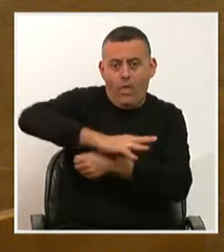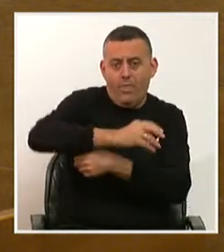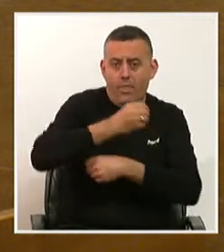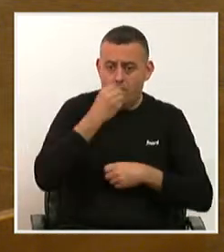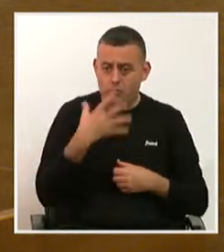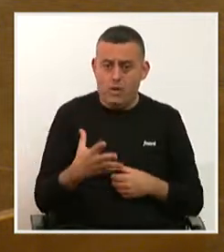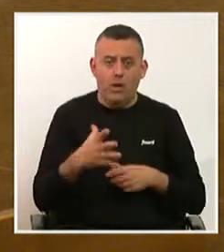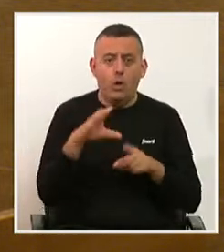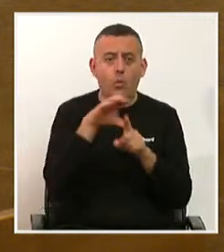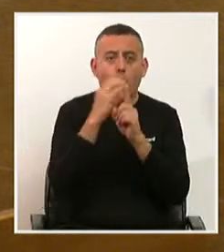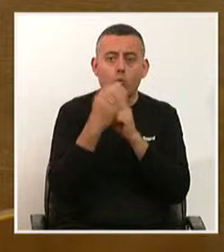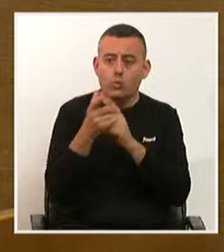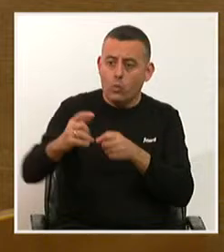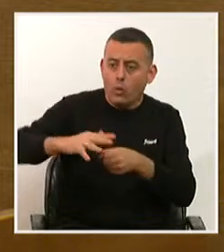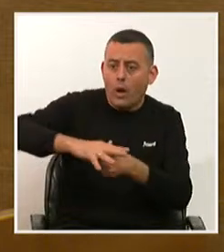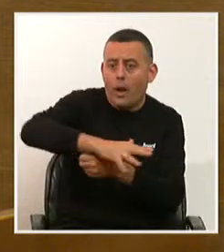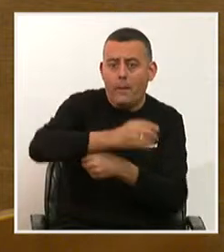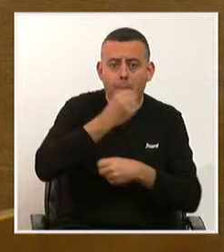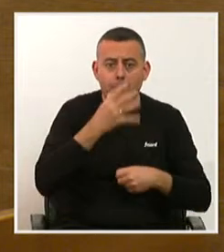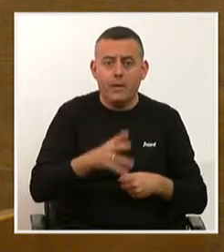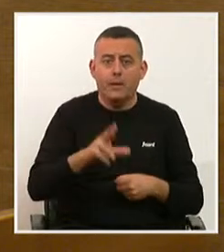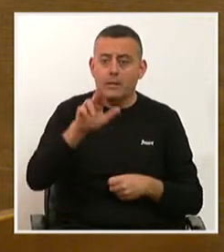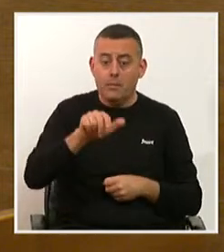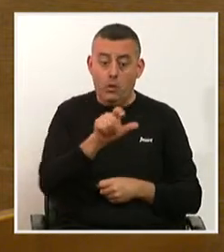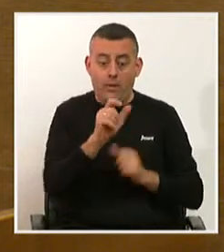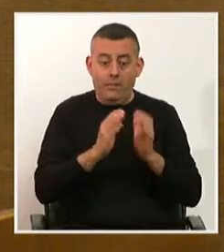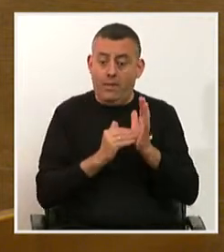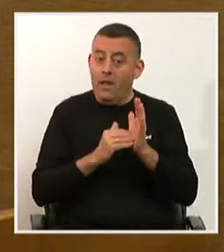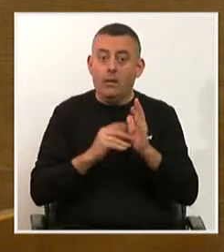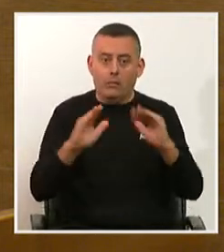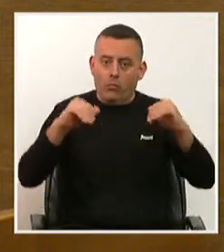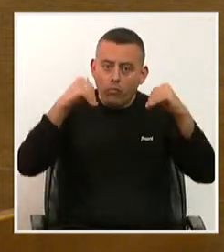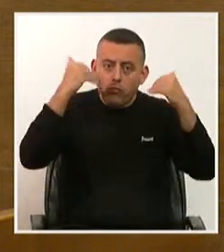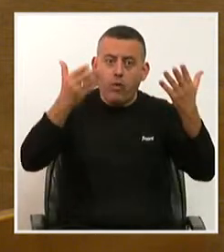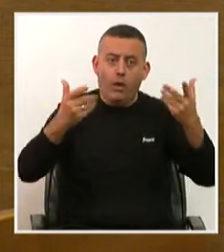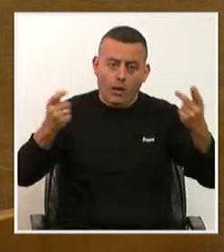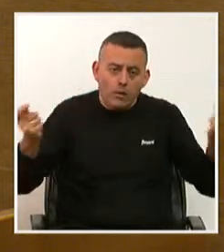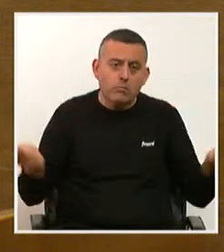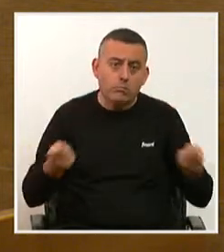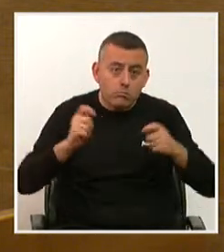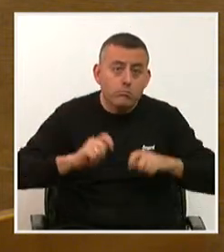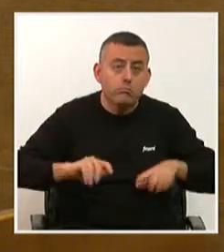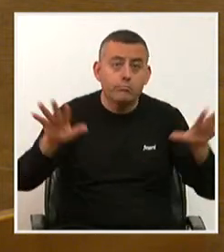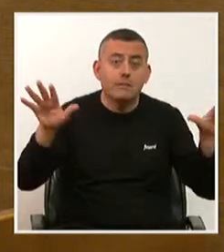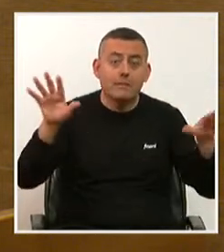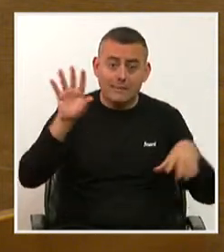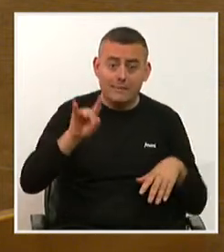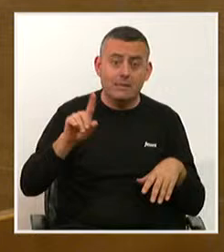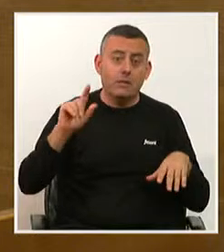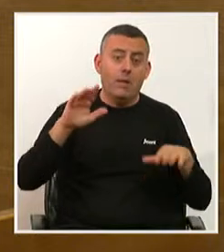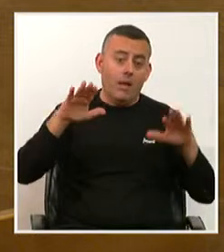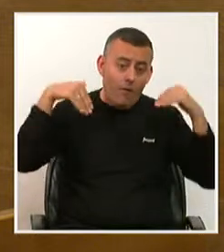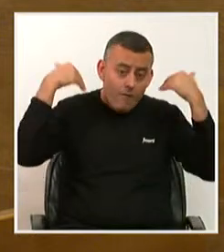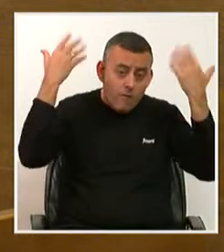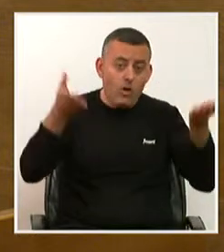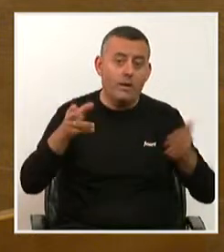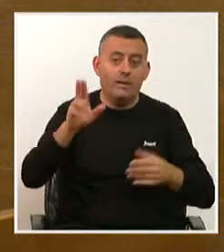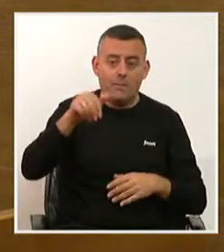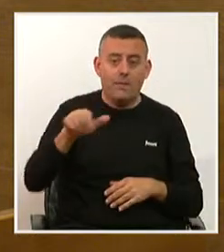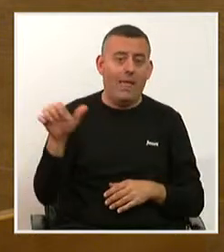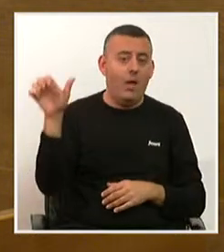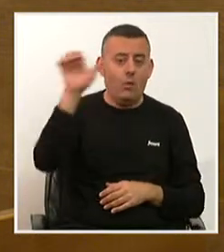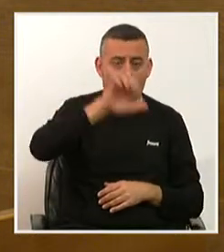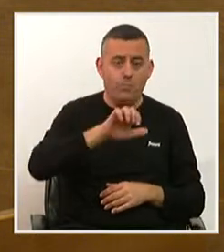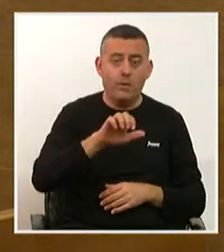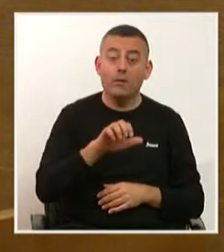la cultura que va trendir l de la nuestra comun y del territor nacional fin arri la resta de Europa a